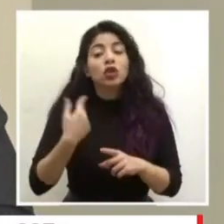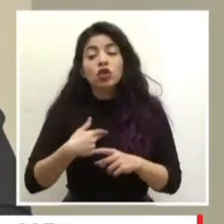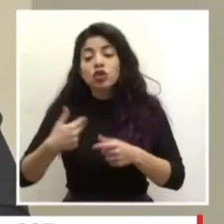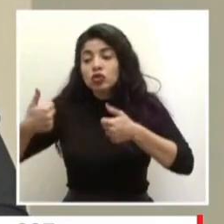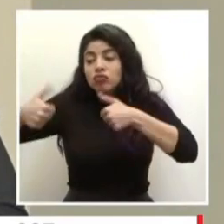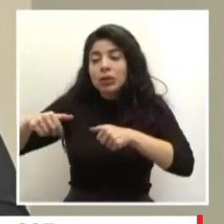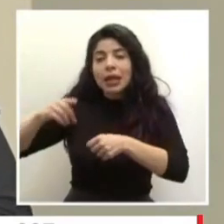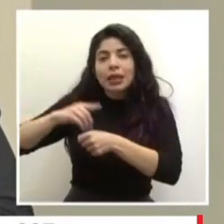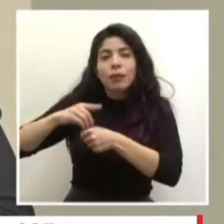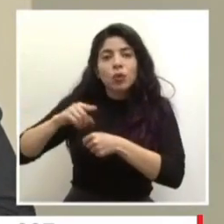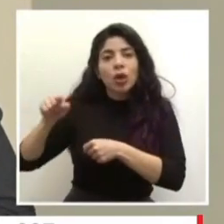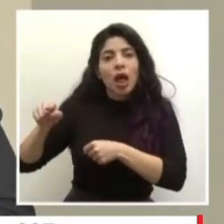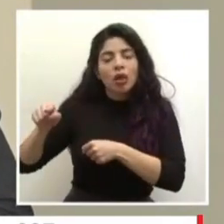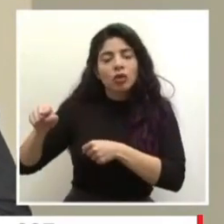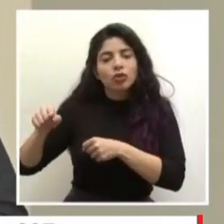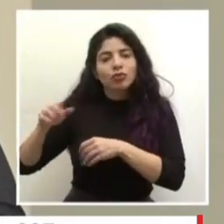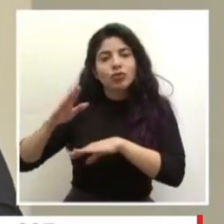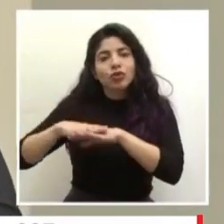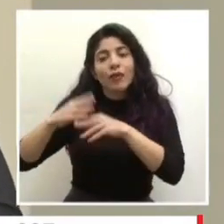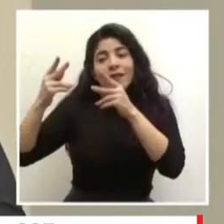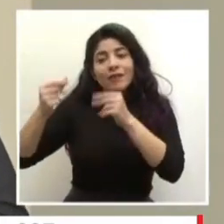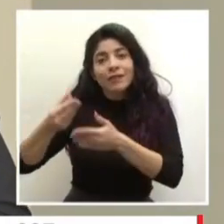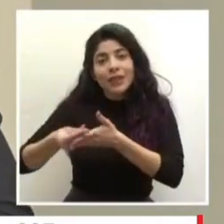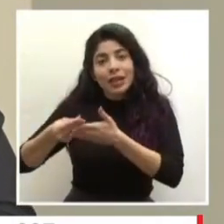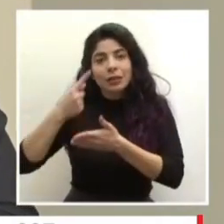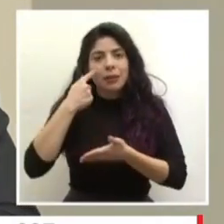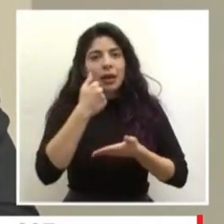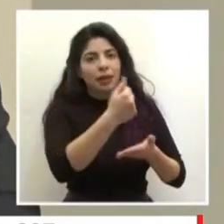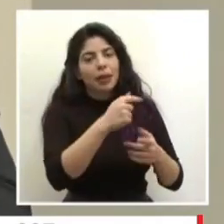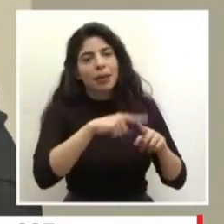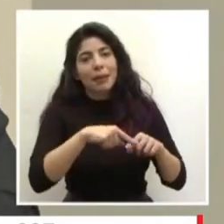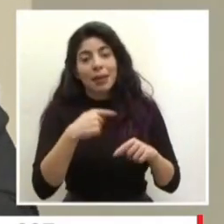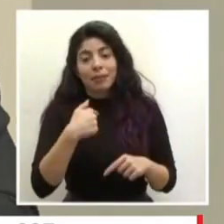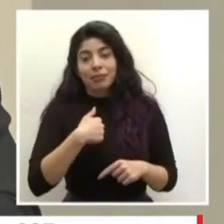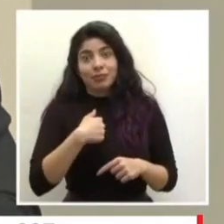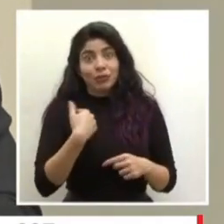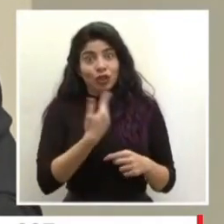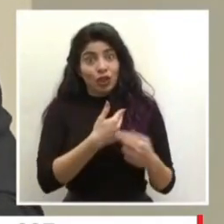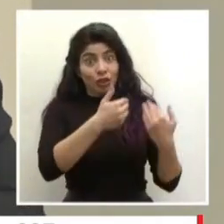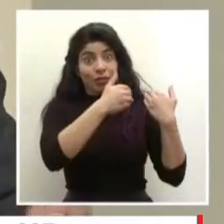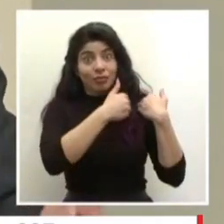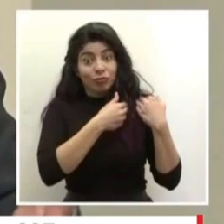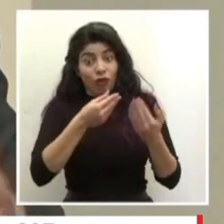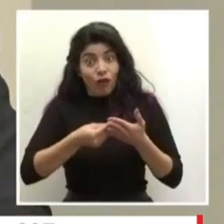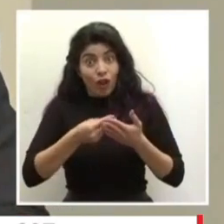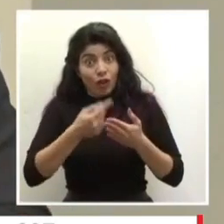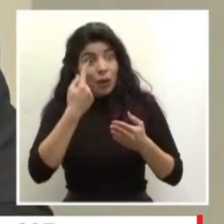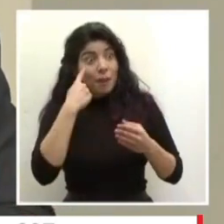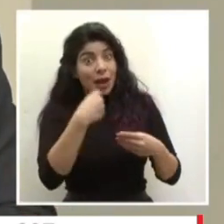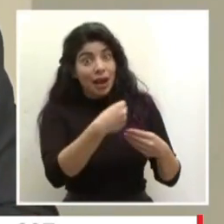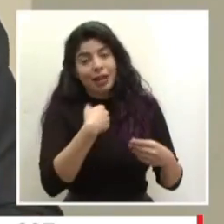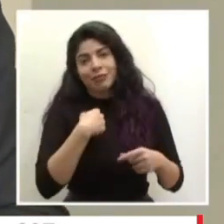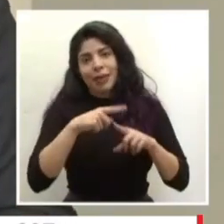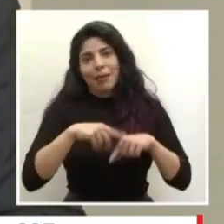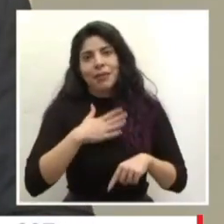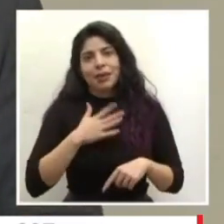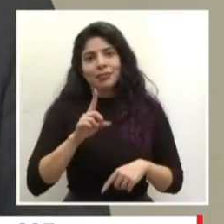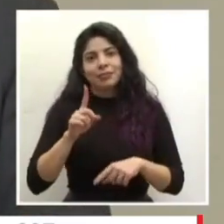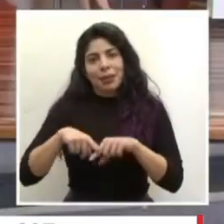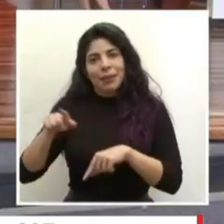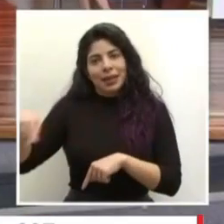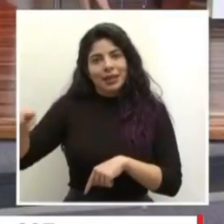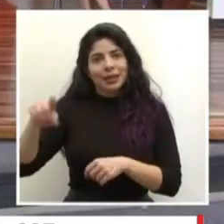con los diputados en materia de ampliar el financiamiento. Porque no depende directamente de nosotros el poder tener esos fondos. El